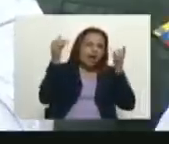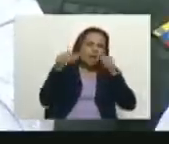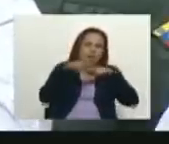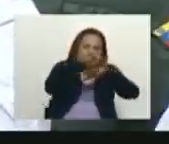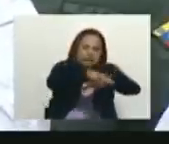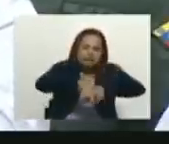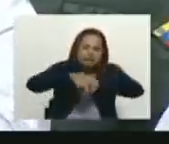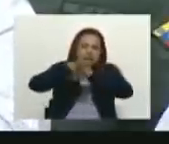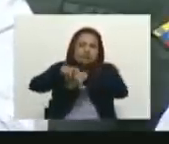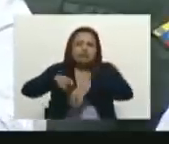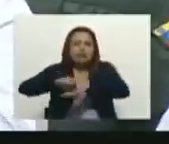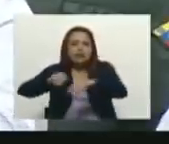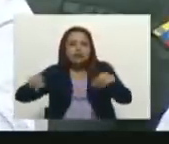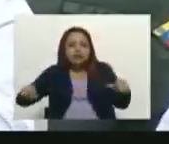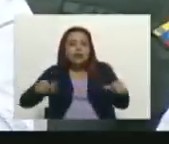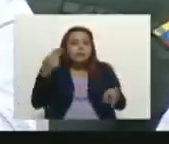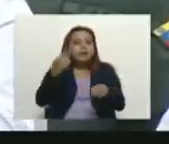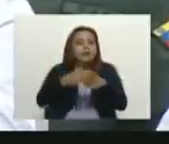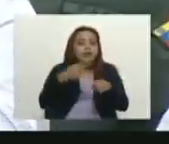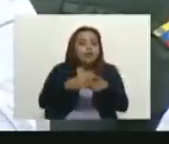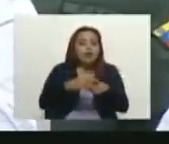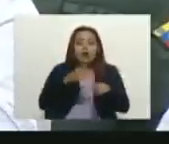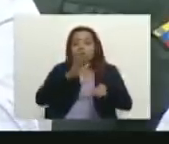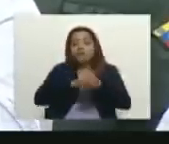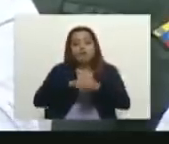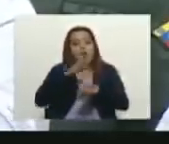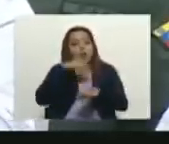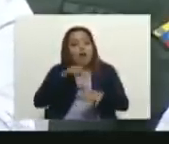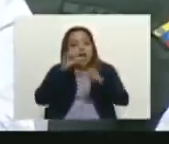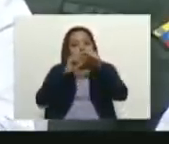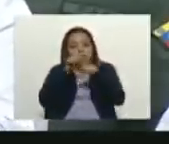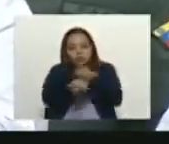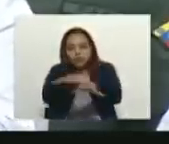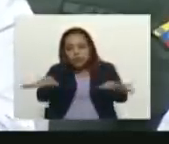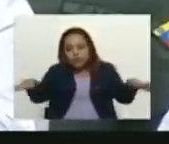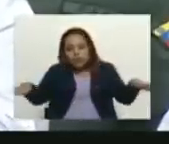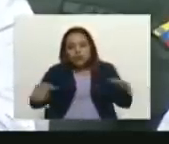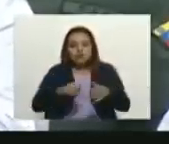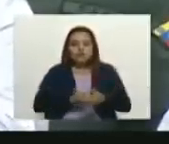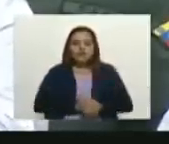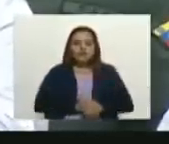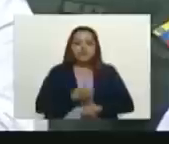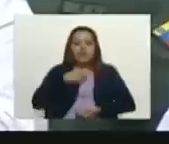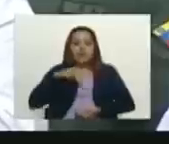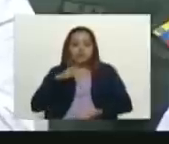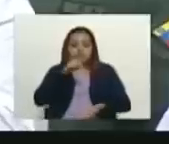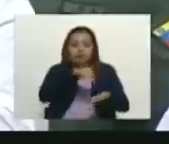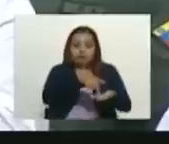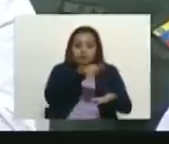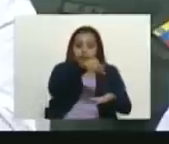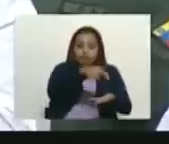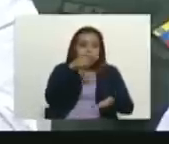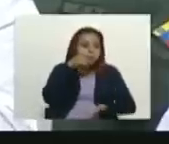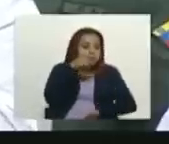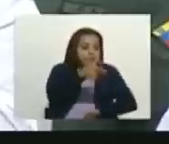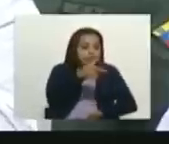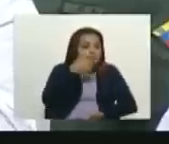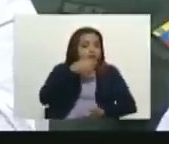agricultura a punto de riesgo, presidente, de perderse. Llegamos allá y de verdad